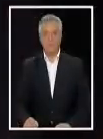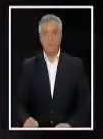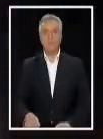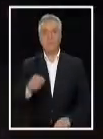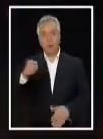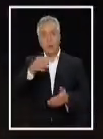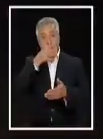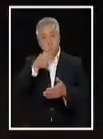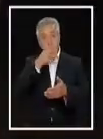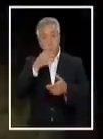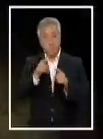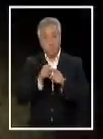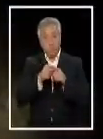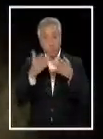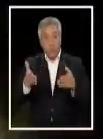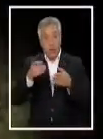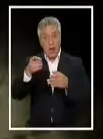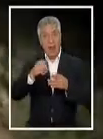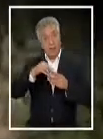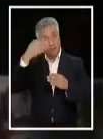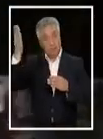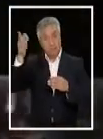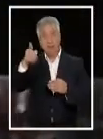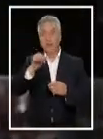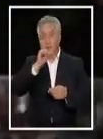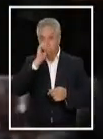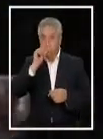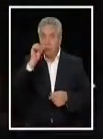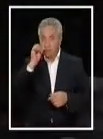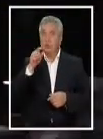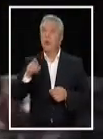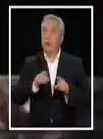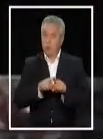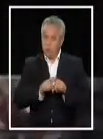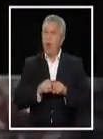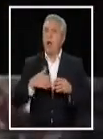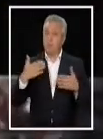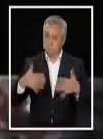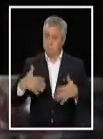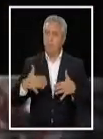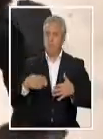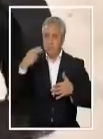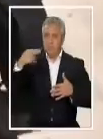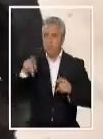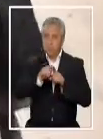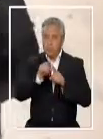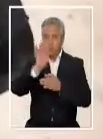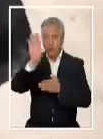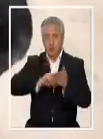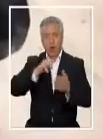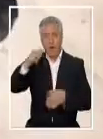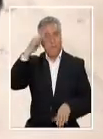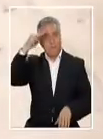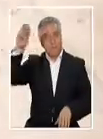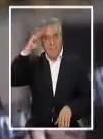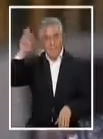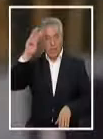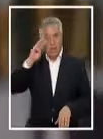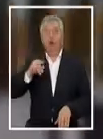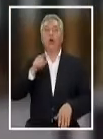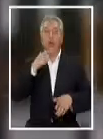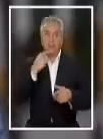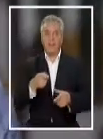Si hablamos de influencia extranjera, el narcocorrido juega un rol preponderante. Subgénero propio de México, habla de historias de